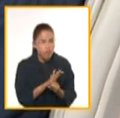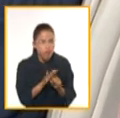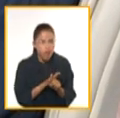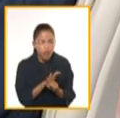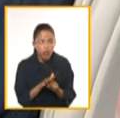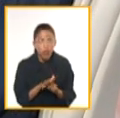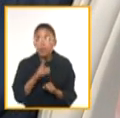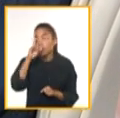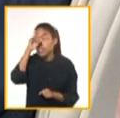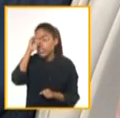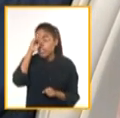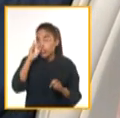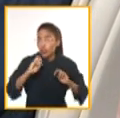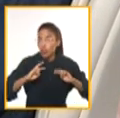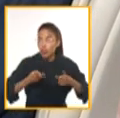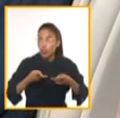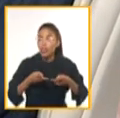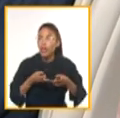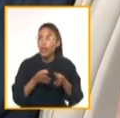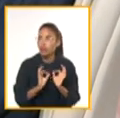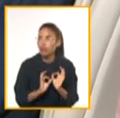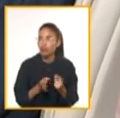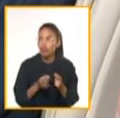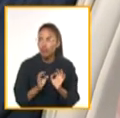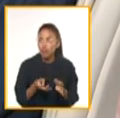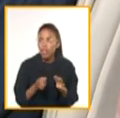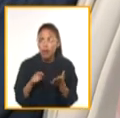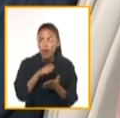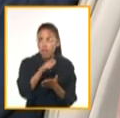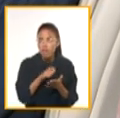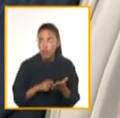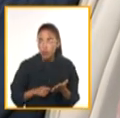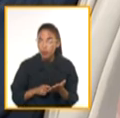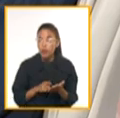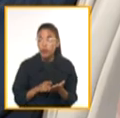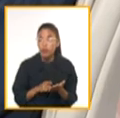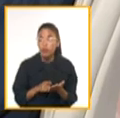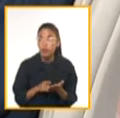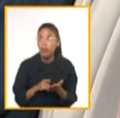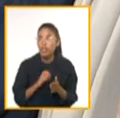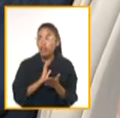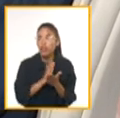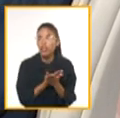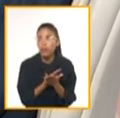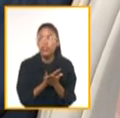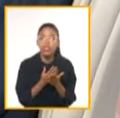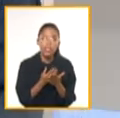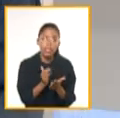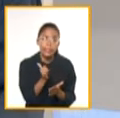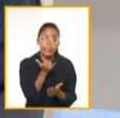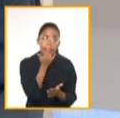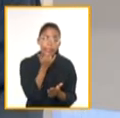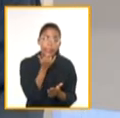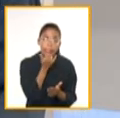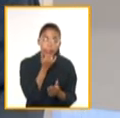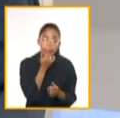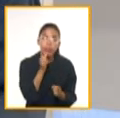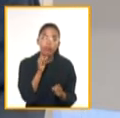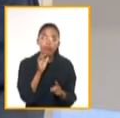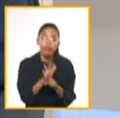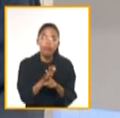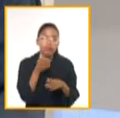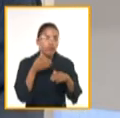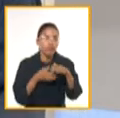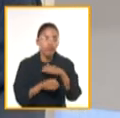se vuelve a utilizar el mismo lazo, ya estaba, como dijo Eleazar, ya se había eliminado el fallo de la línea de transmisión, se entró por la misma subestación de Diezmero,